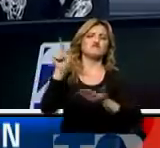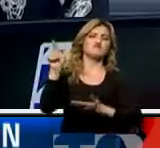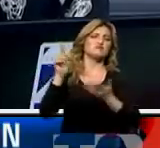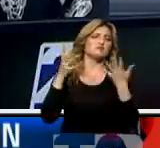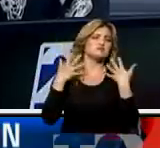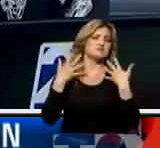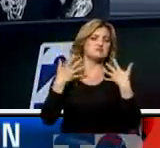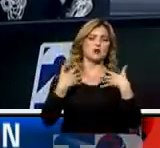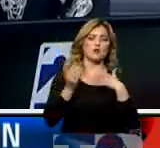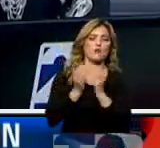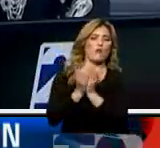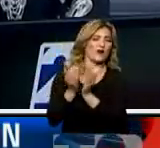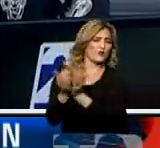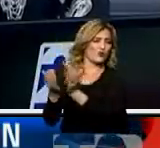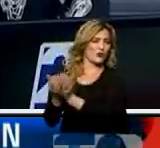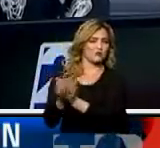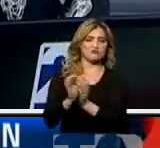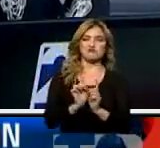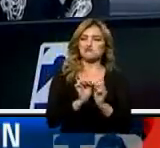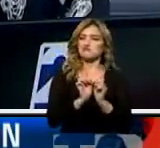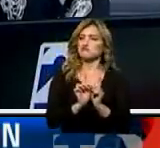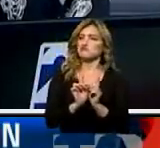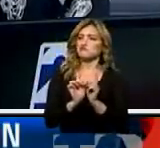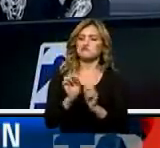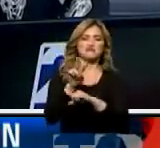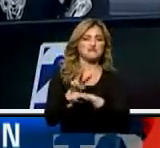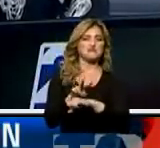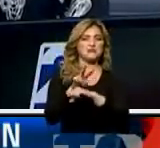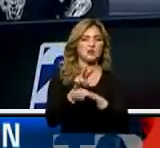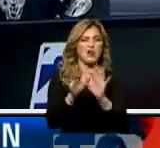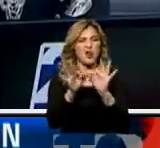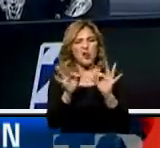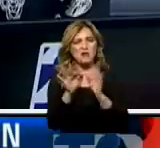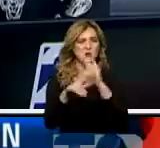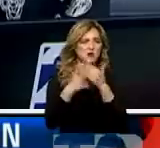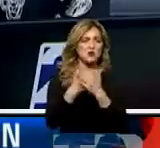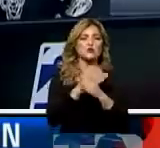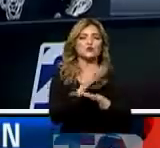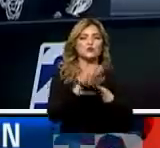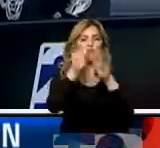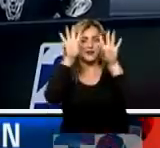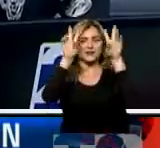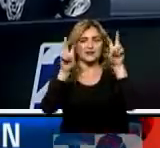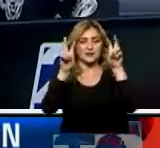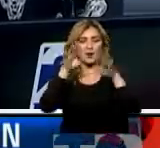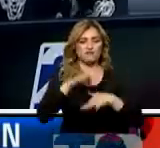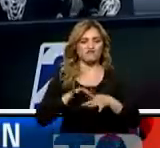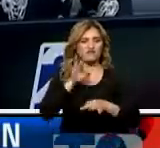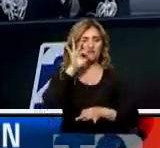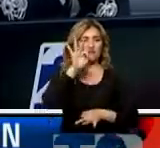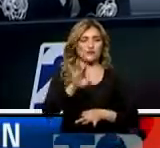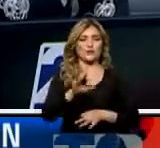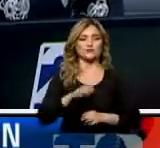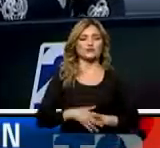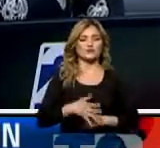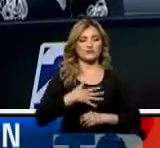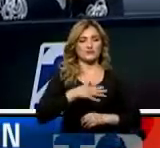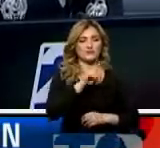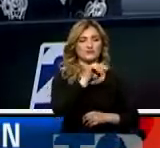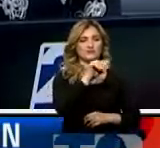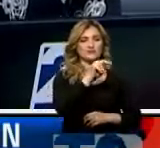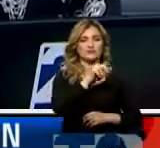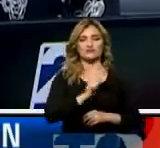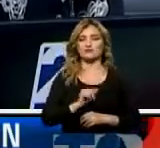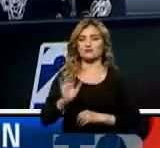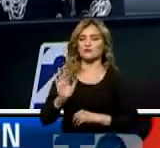para verificar las medidas sanitarias por el COVID-19. Hola, Diana. Milton, amigos, muy buenas noches. La ministra